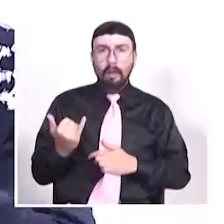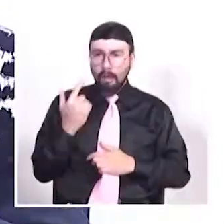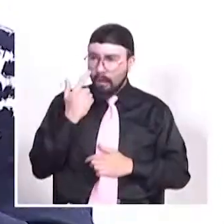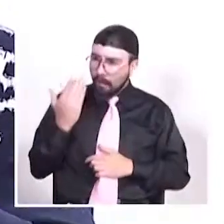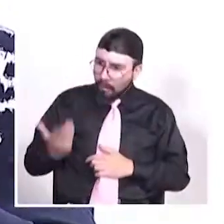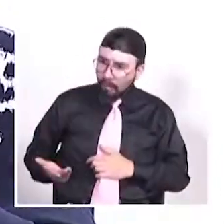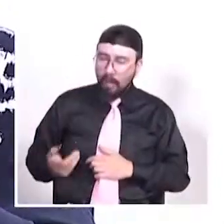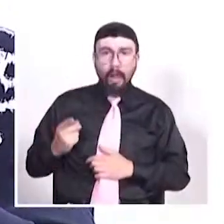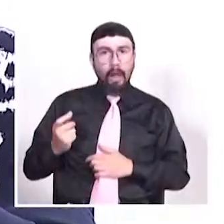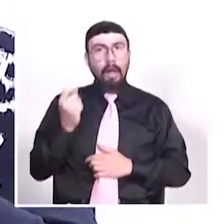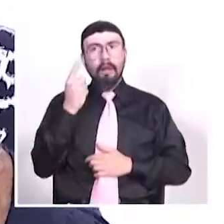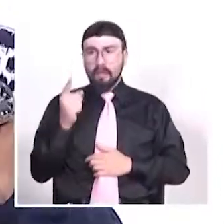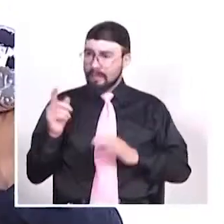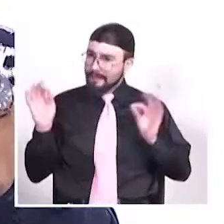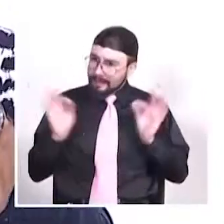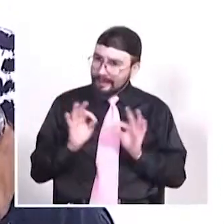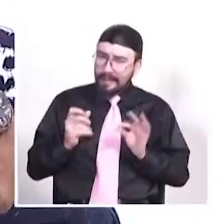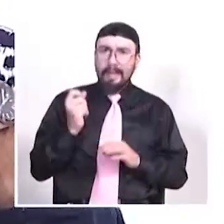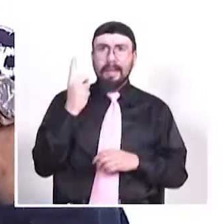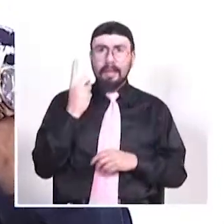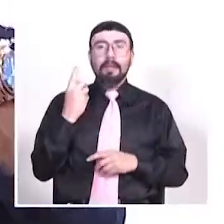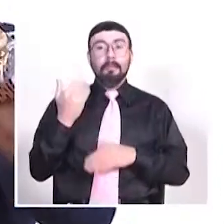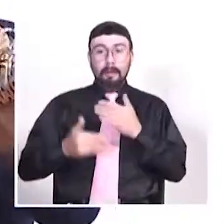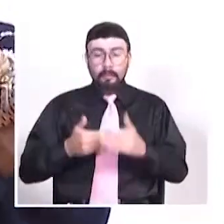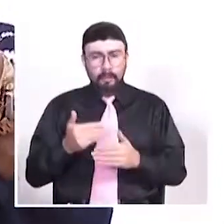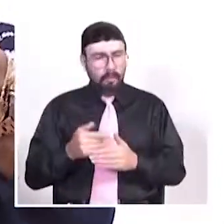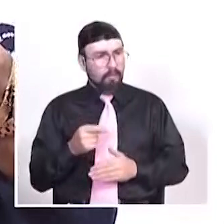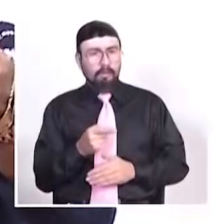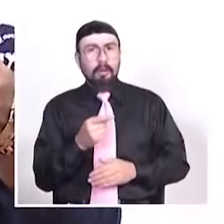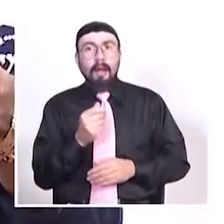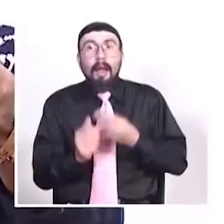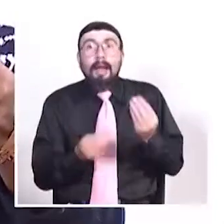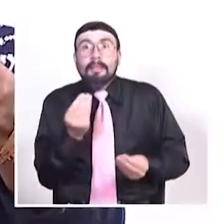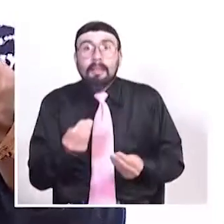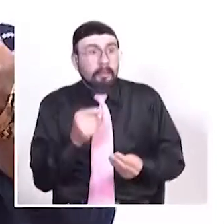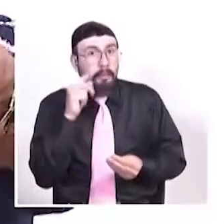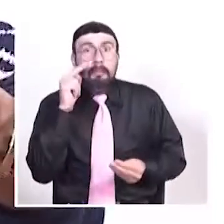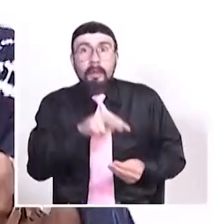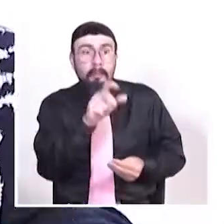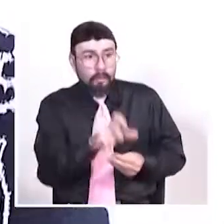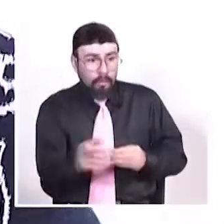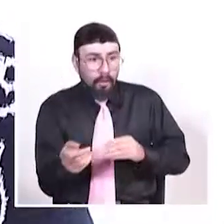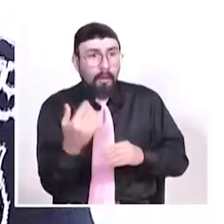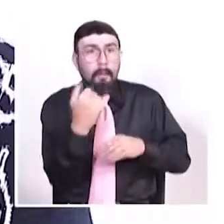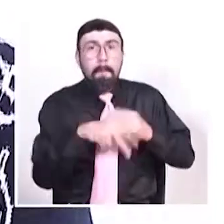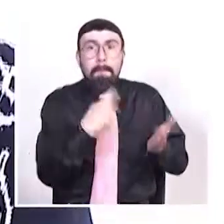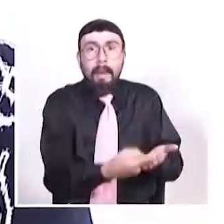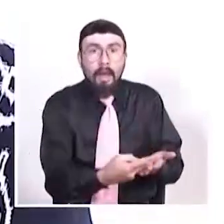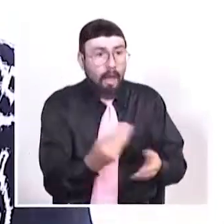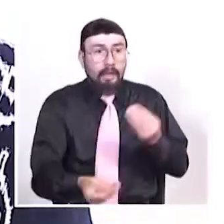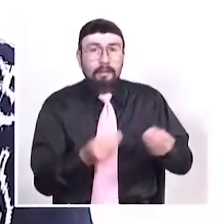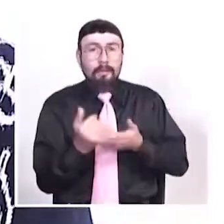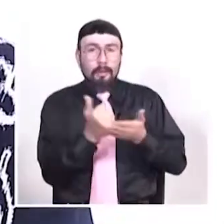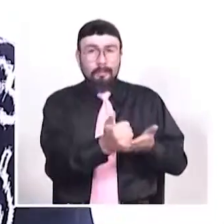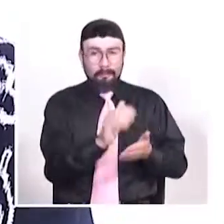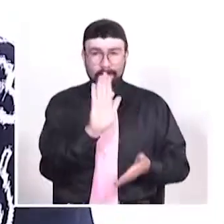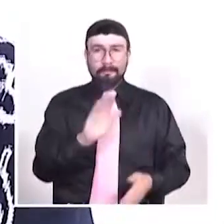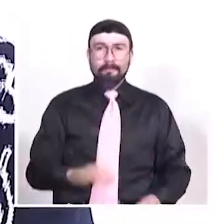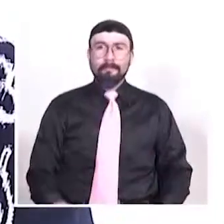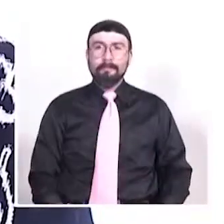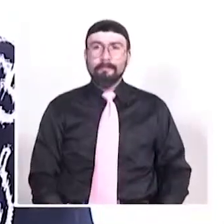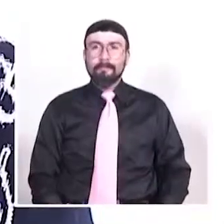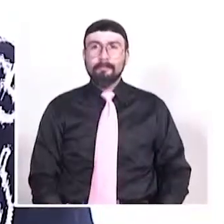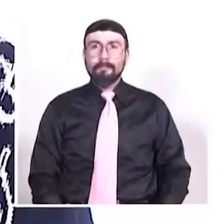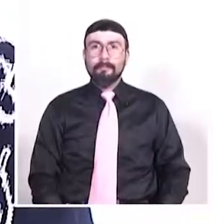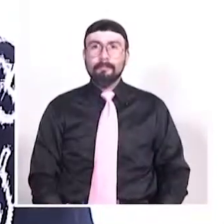manera más sencilla y entremos en materia, qué es lo que ustedes deben de hacer para salvarle la vida a una persona.